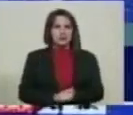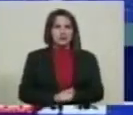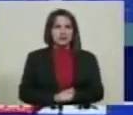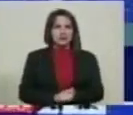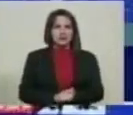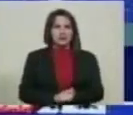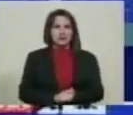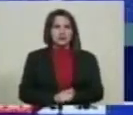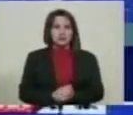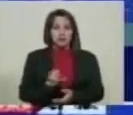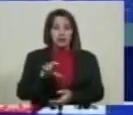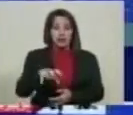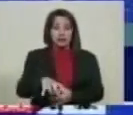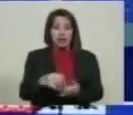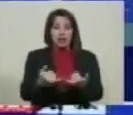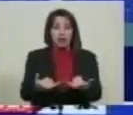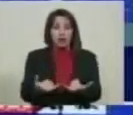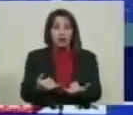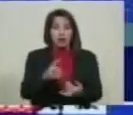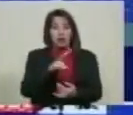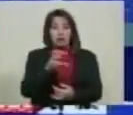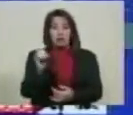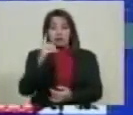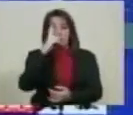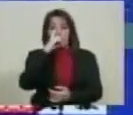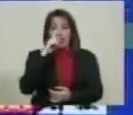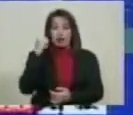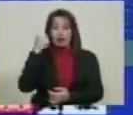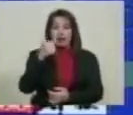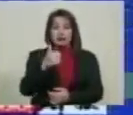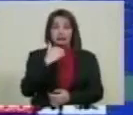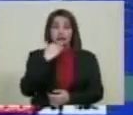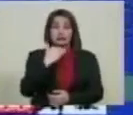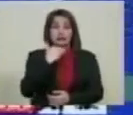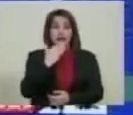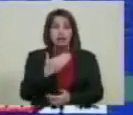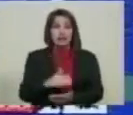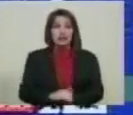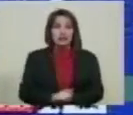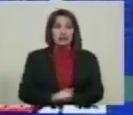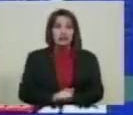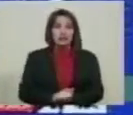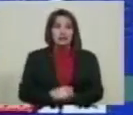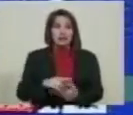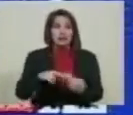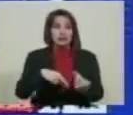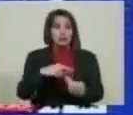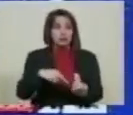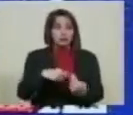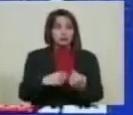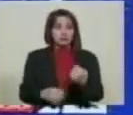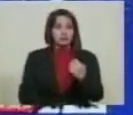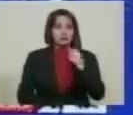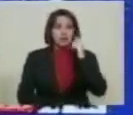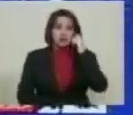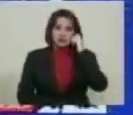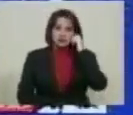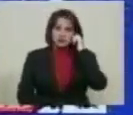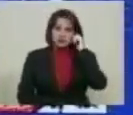el estado actual, 20 años casi ya, de nuestra revolución bolivariana.